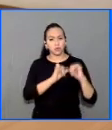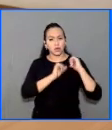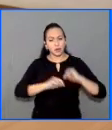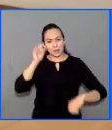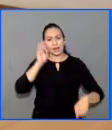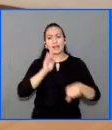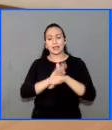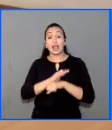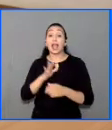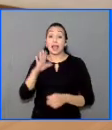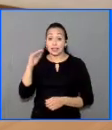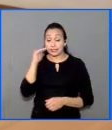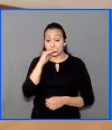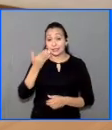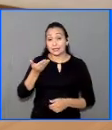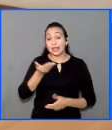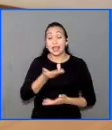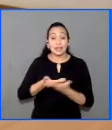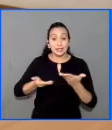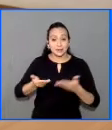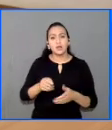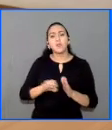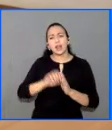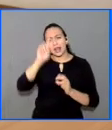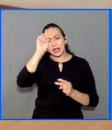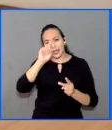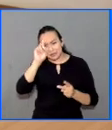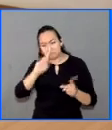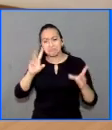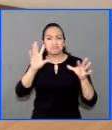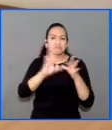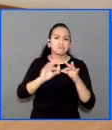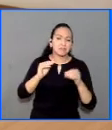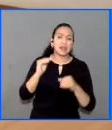de orientación, asesoría y defensa en